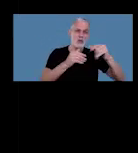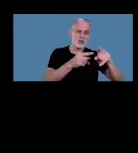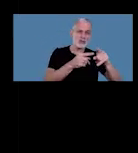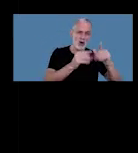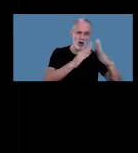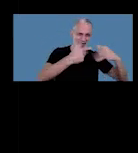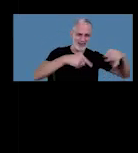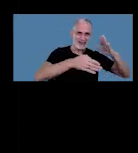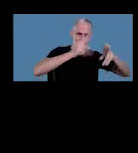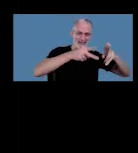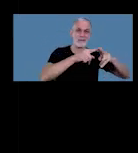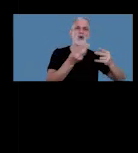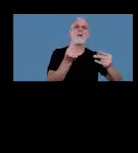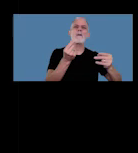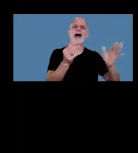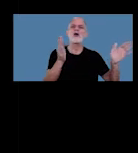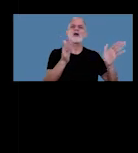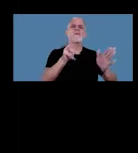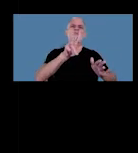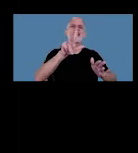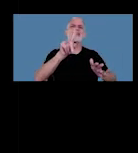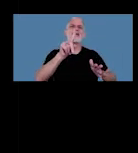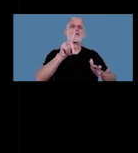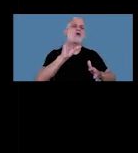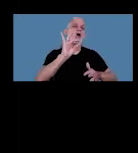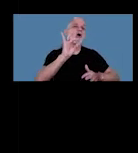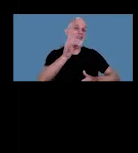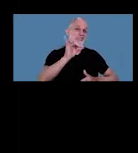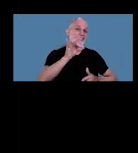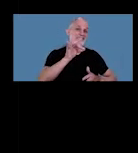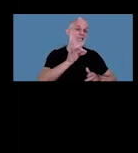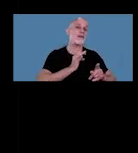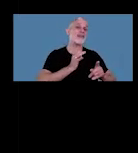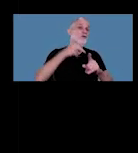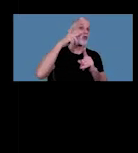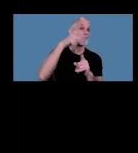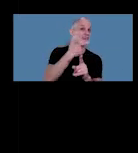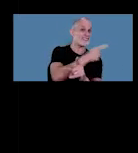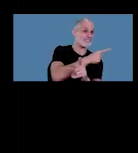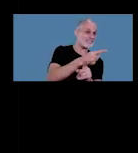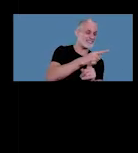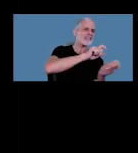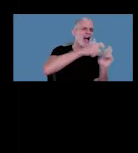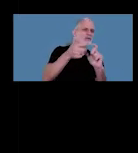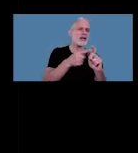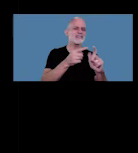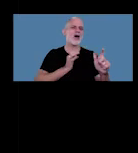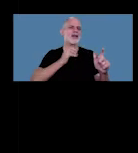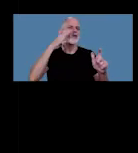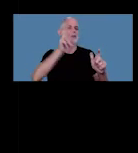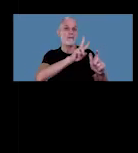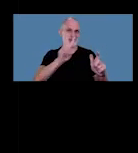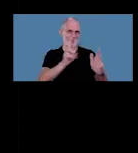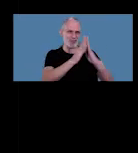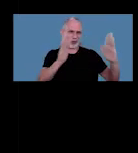con el valor al 31, el valor fiscal al 31 de diciembre del 2017, actualizado al 2022,